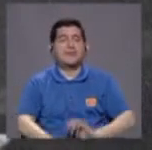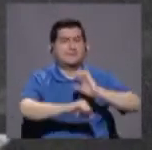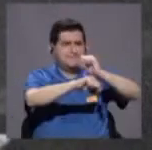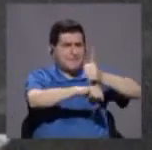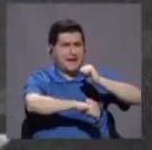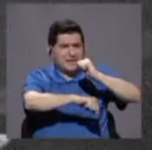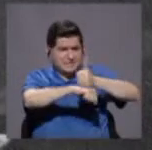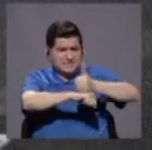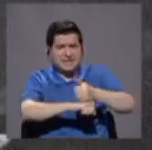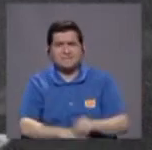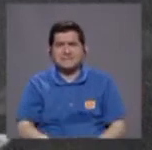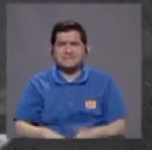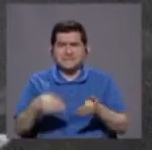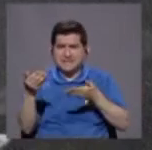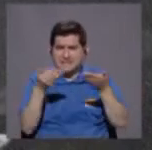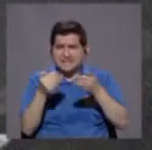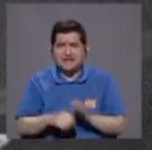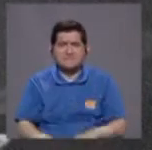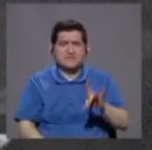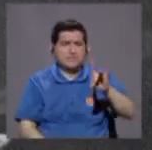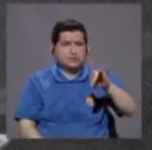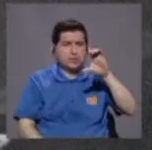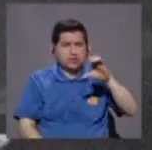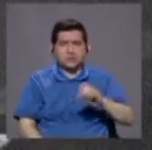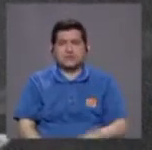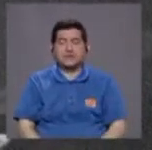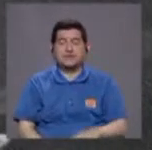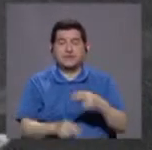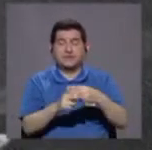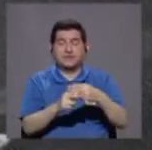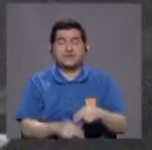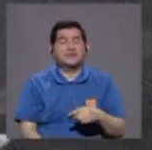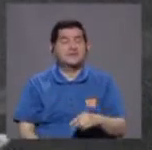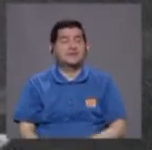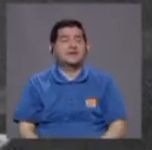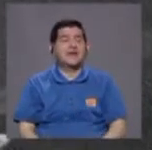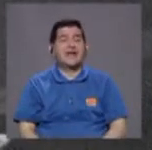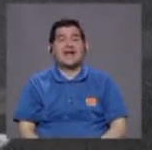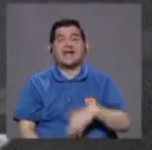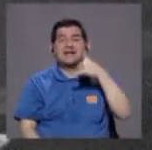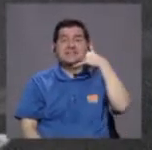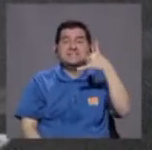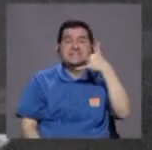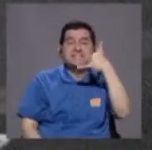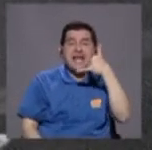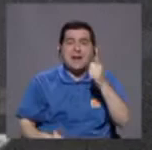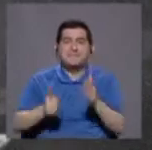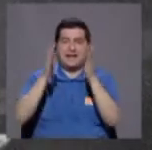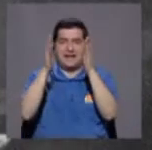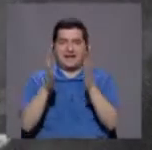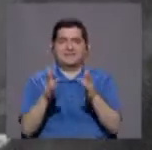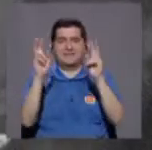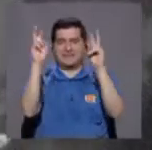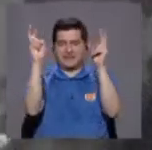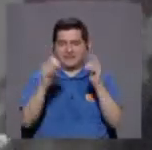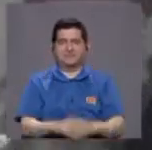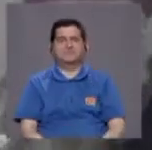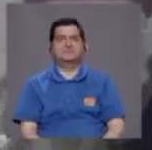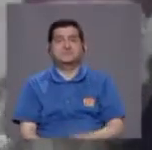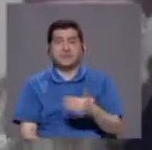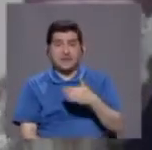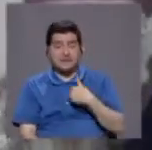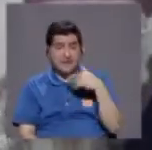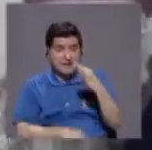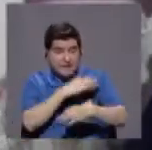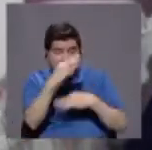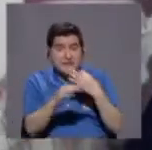ese servicio 800 que se le llamó Llámele al candidato. Entonces, el que haya tenido ese